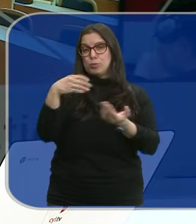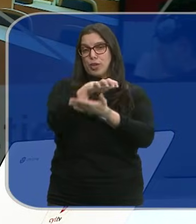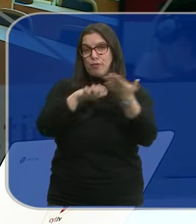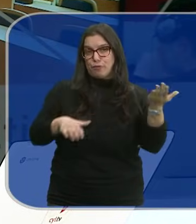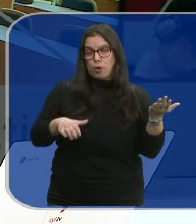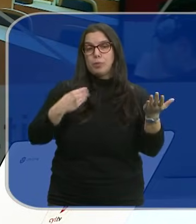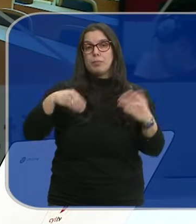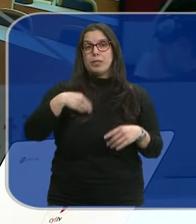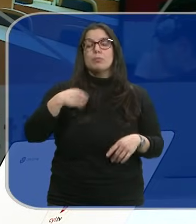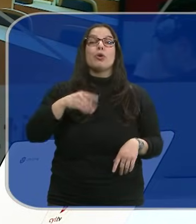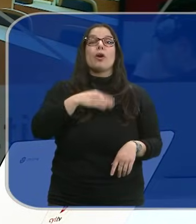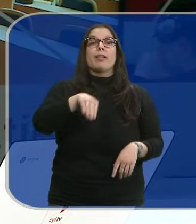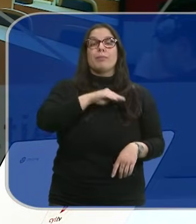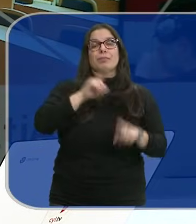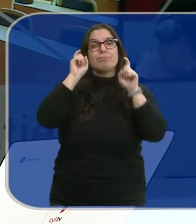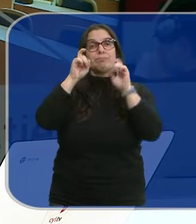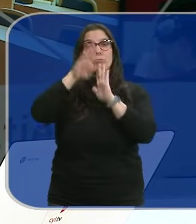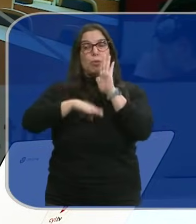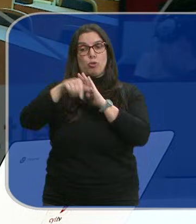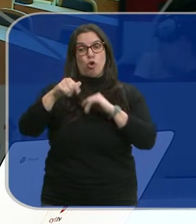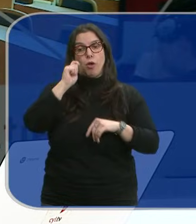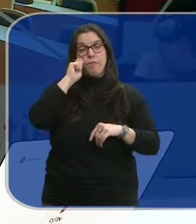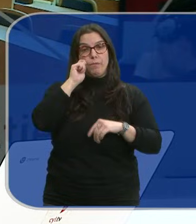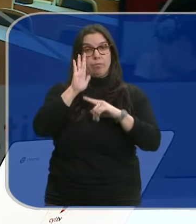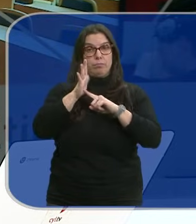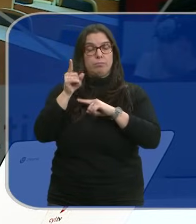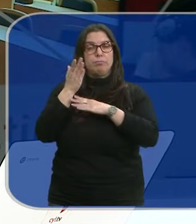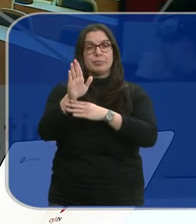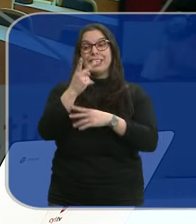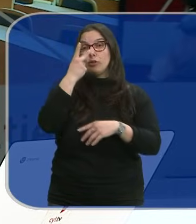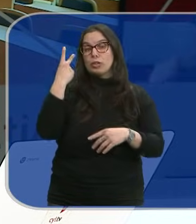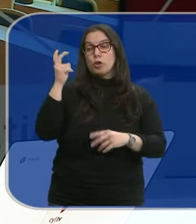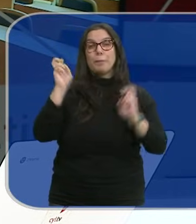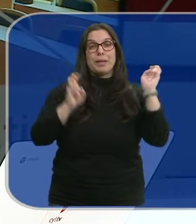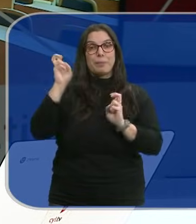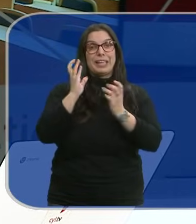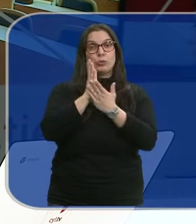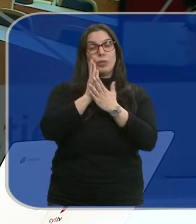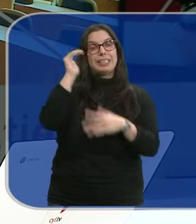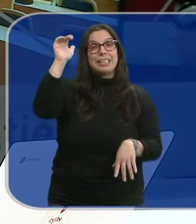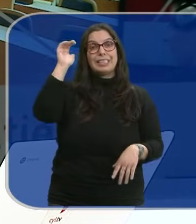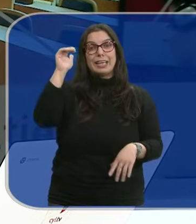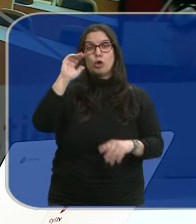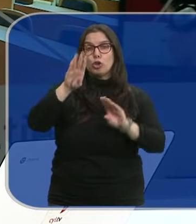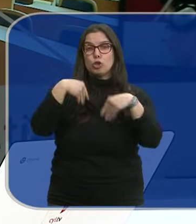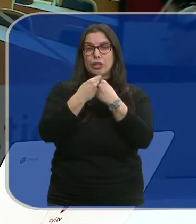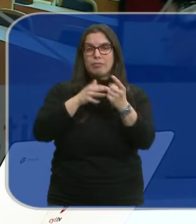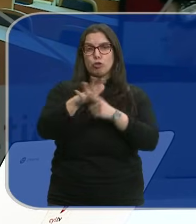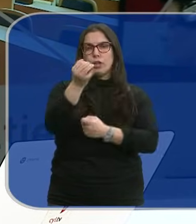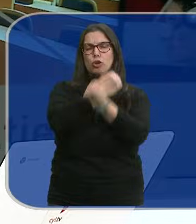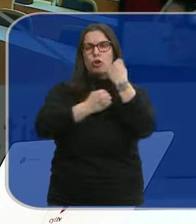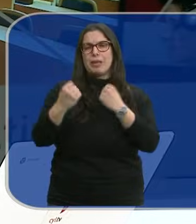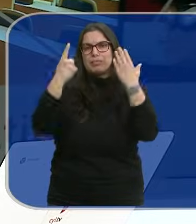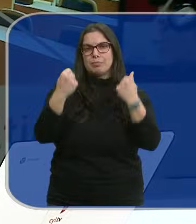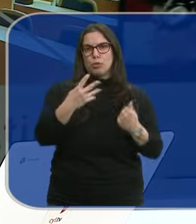informe de Spain Education Programs, presentado hoy en Fitur, en el año 2024 la llegada de estudiantes extranjeros tuvo un impacto económico